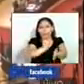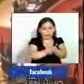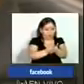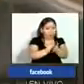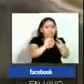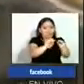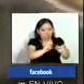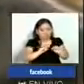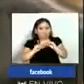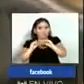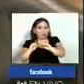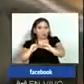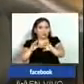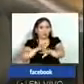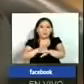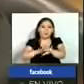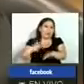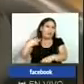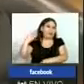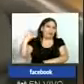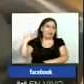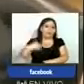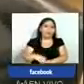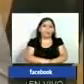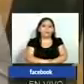diputados Ya está obsoleta